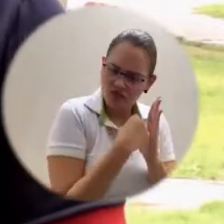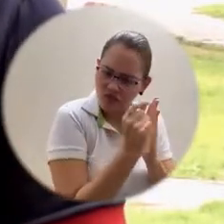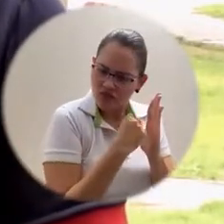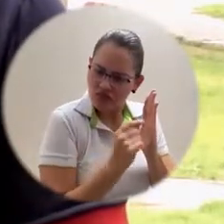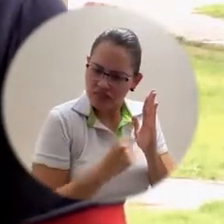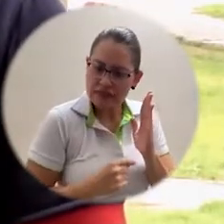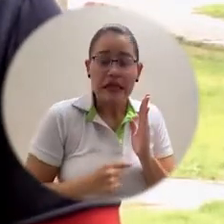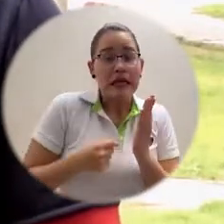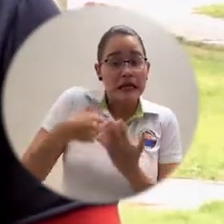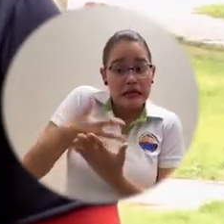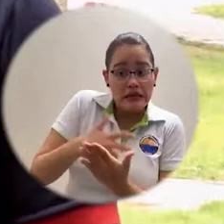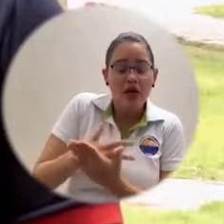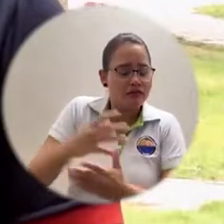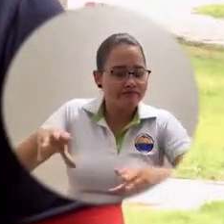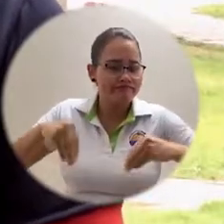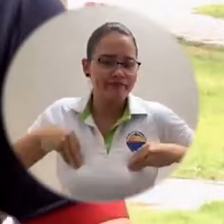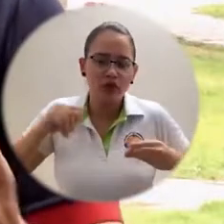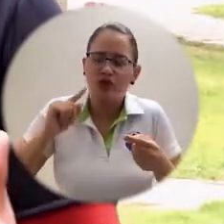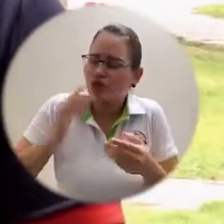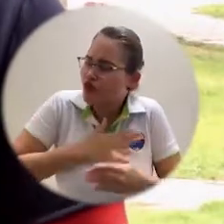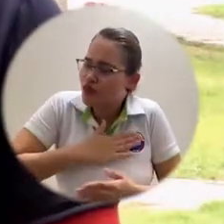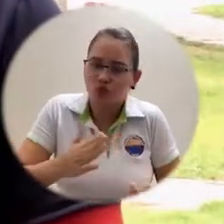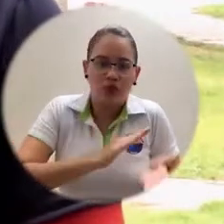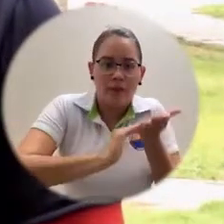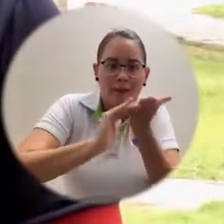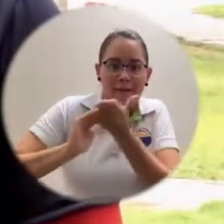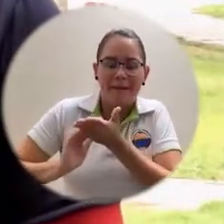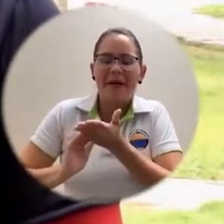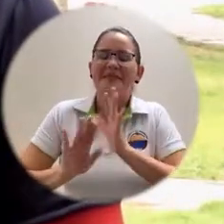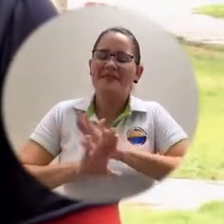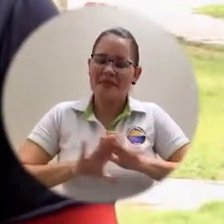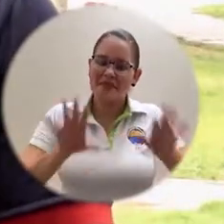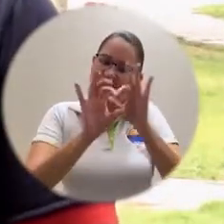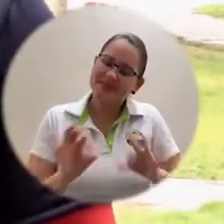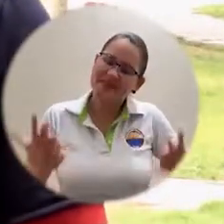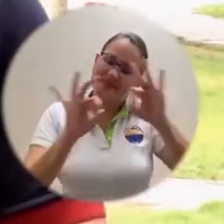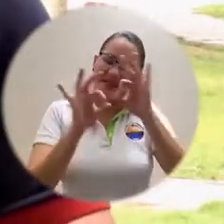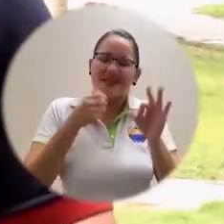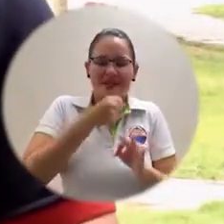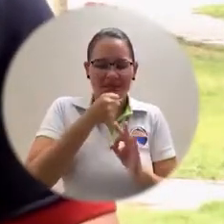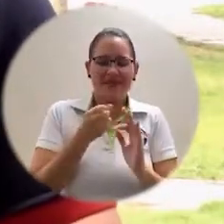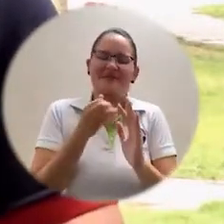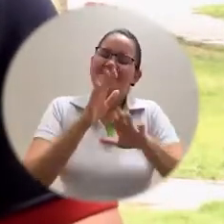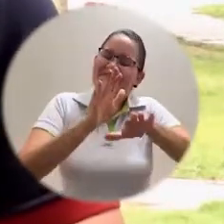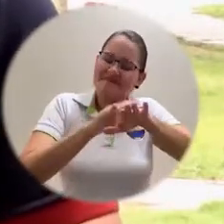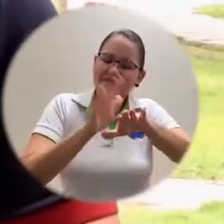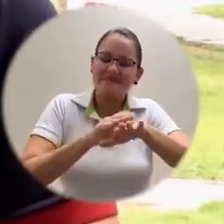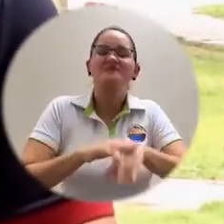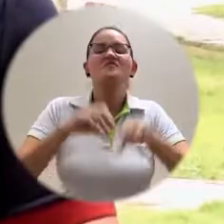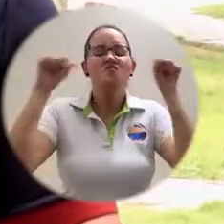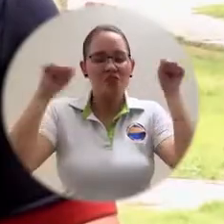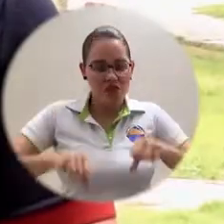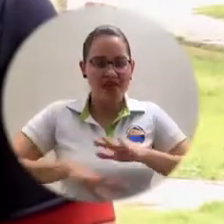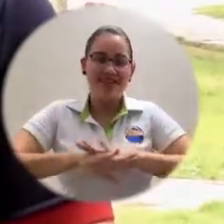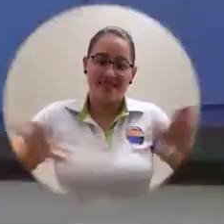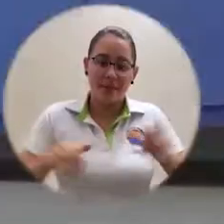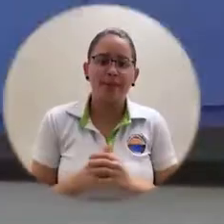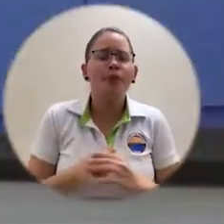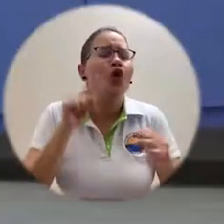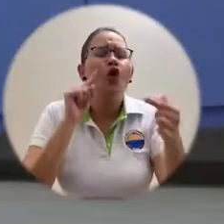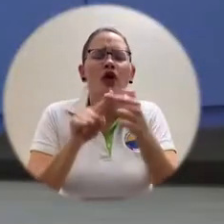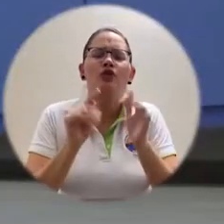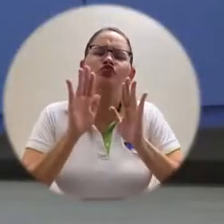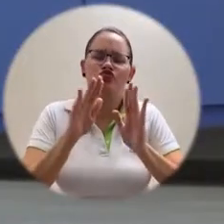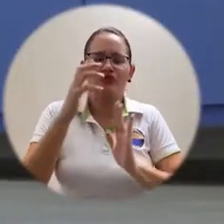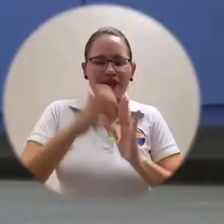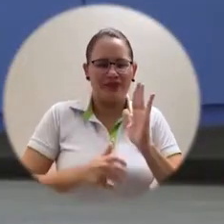importante noticia que nos permite seguir contribuyendo de manera decidida en el diagnóstico oportuno del virus, pero sobre